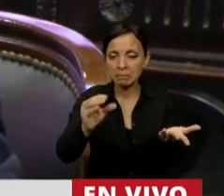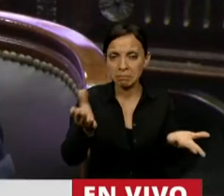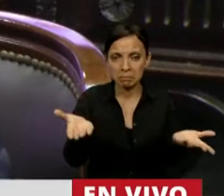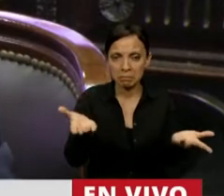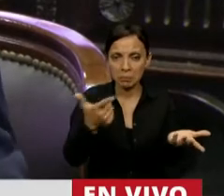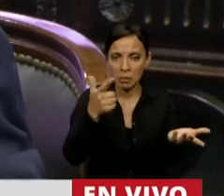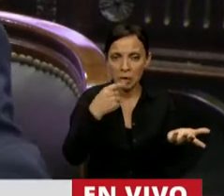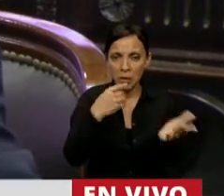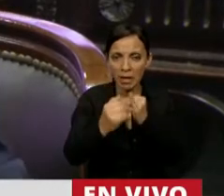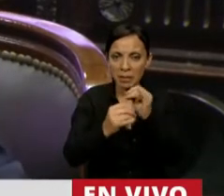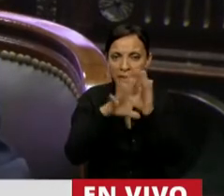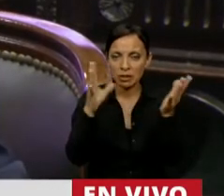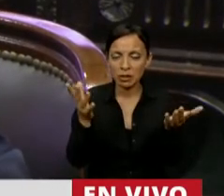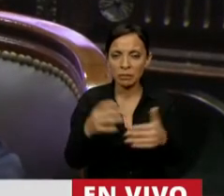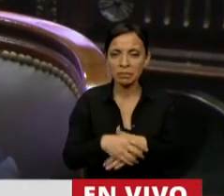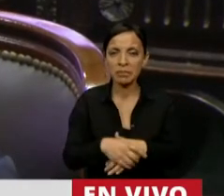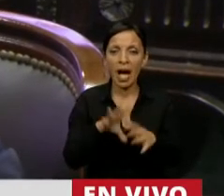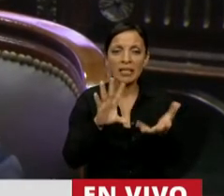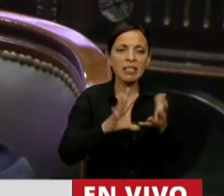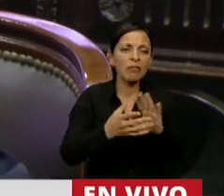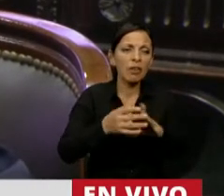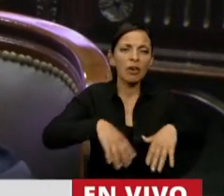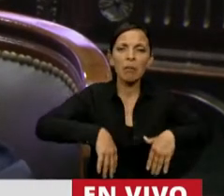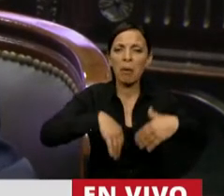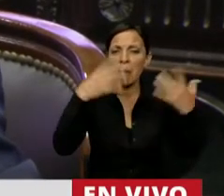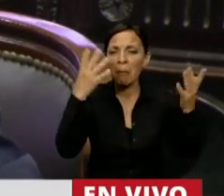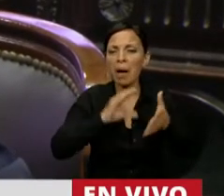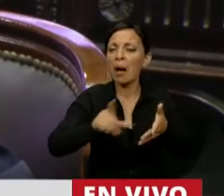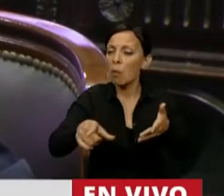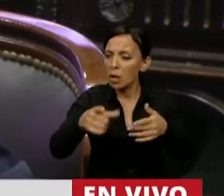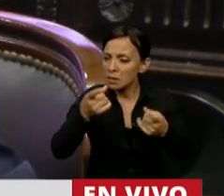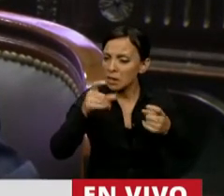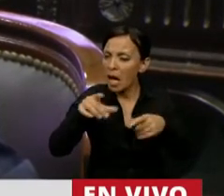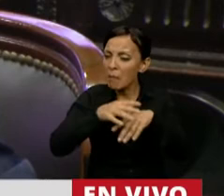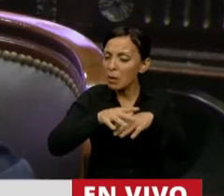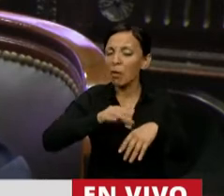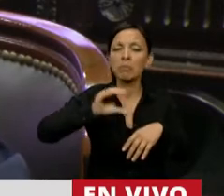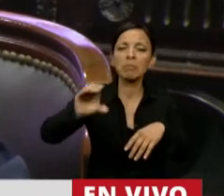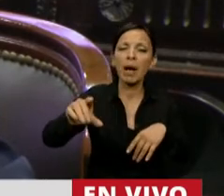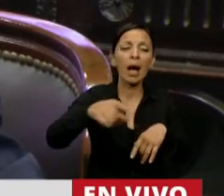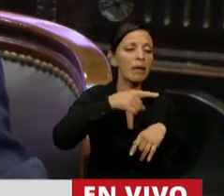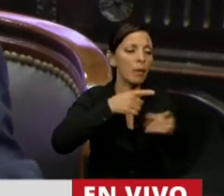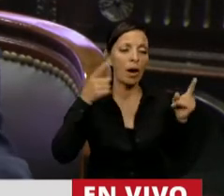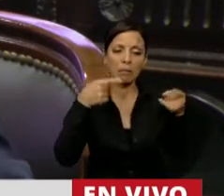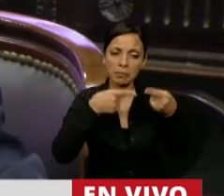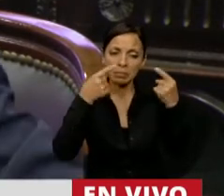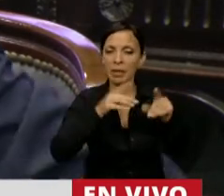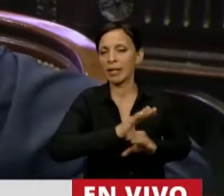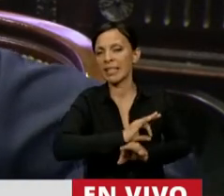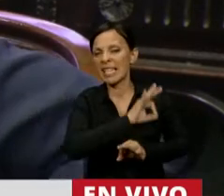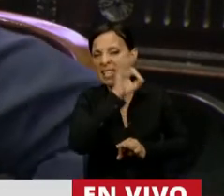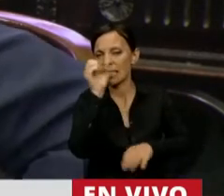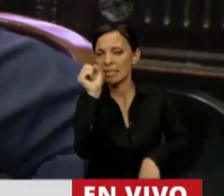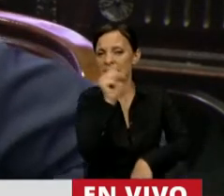la discrecionalidad, para los amigos todo, para los enemigos ni justicia, la